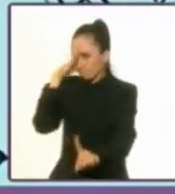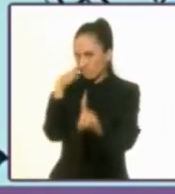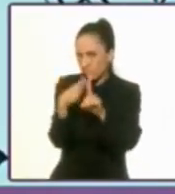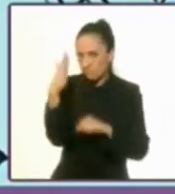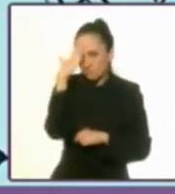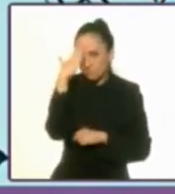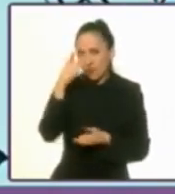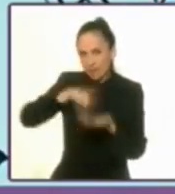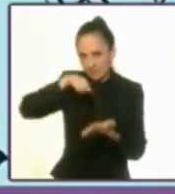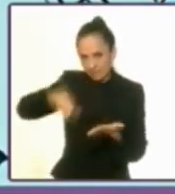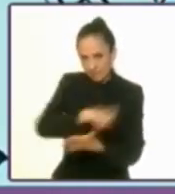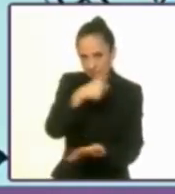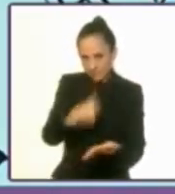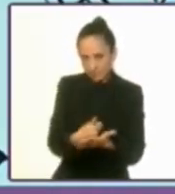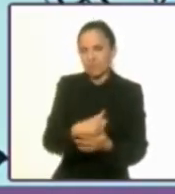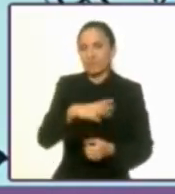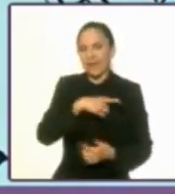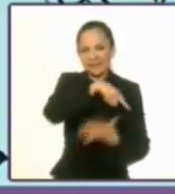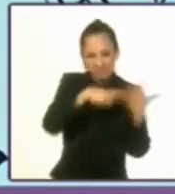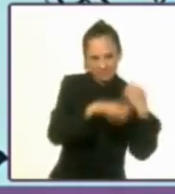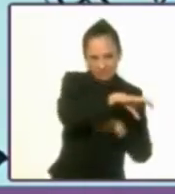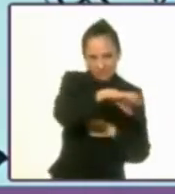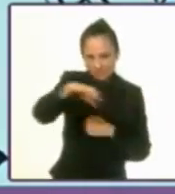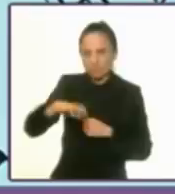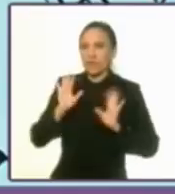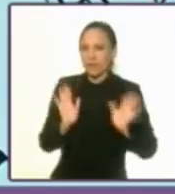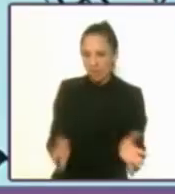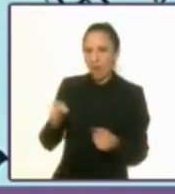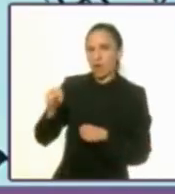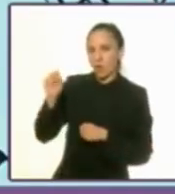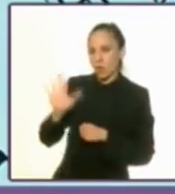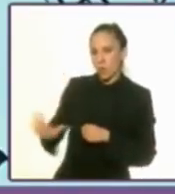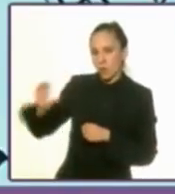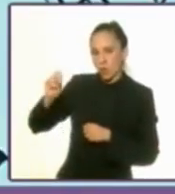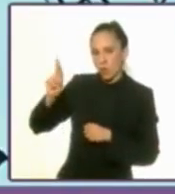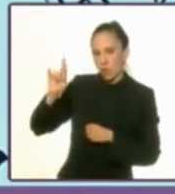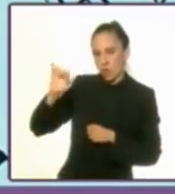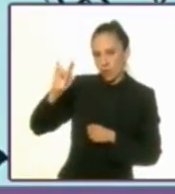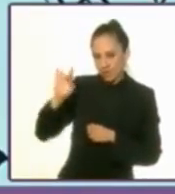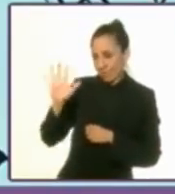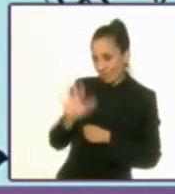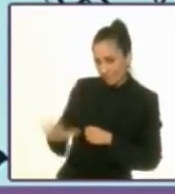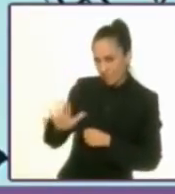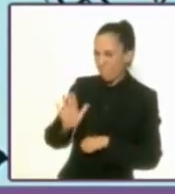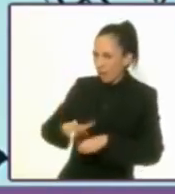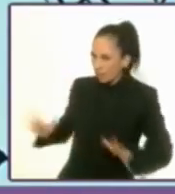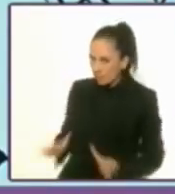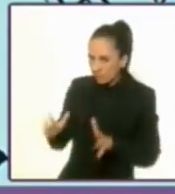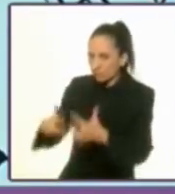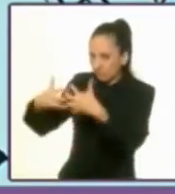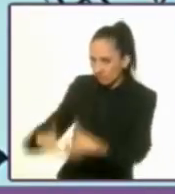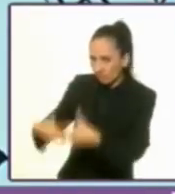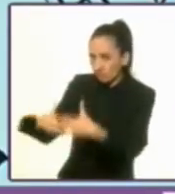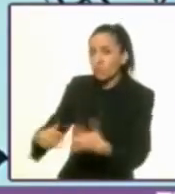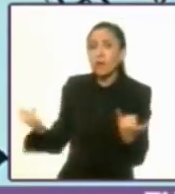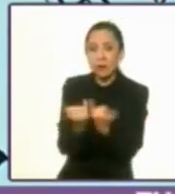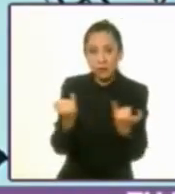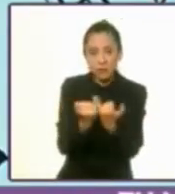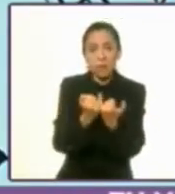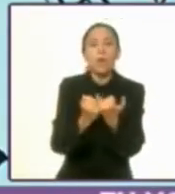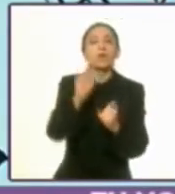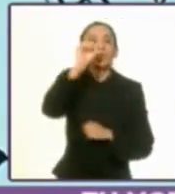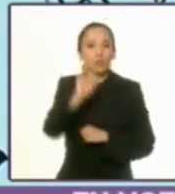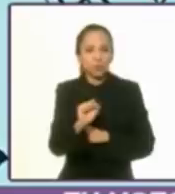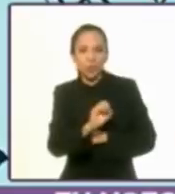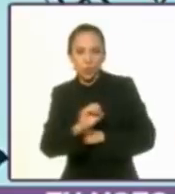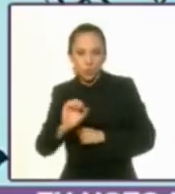diferentes regiones ya hablé de la zona nororiente lo importante que es reindustrializar esa zona está la zona del sur sur oriente